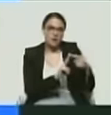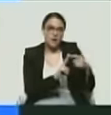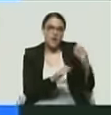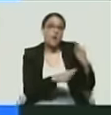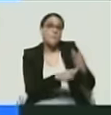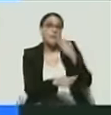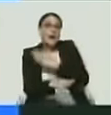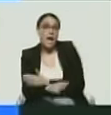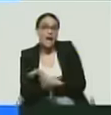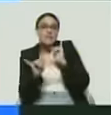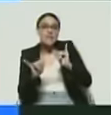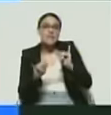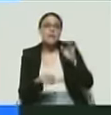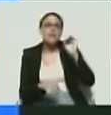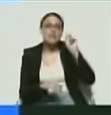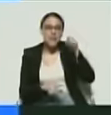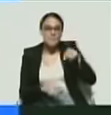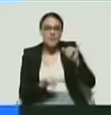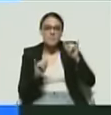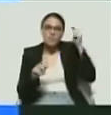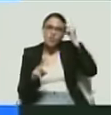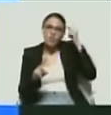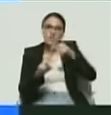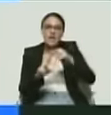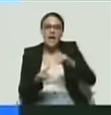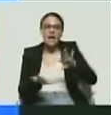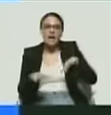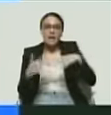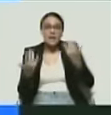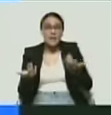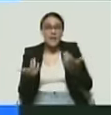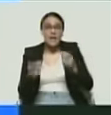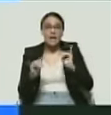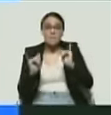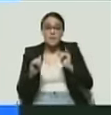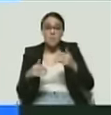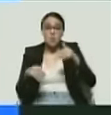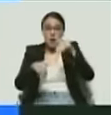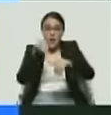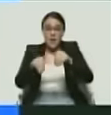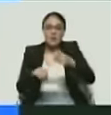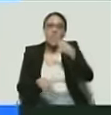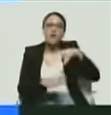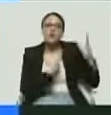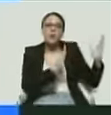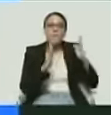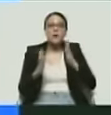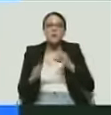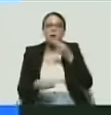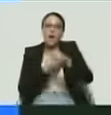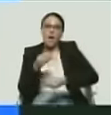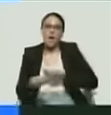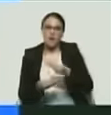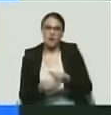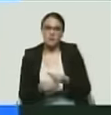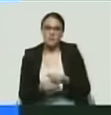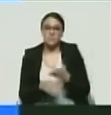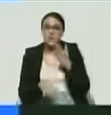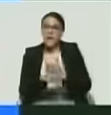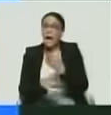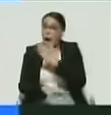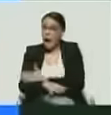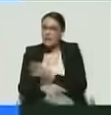el día del evento electoral, específicamente la señora Magaly Meda y el señor Humberto Villalobos. Desde hace algún tiempo hemos